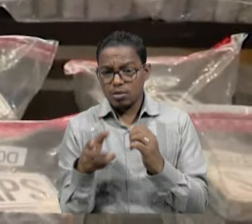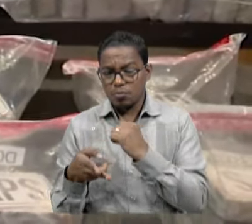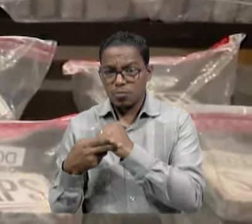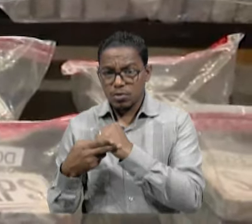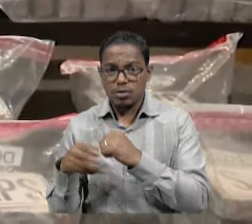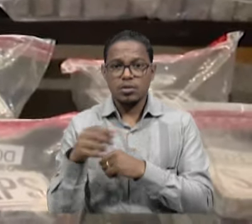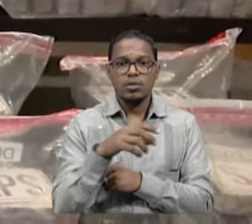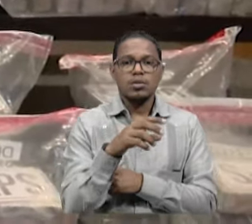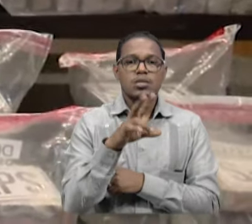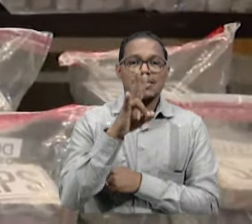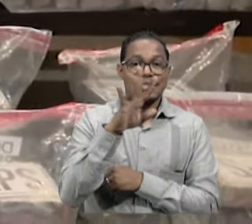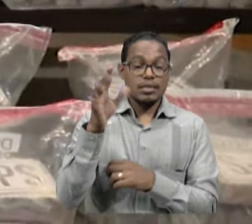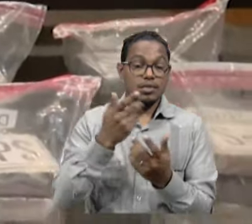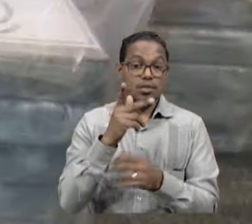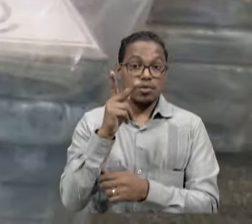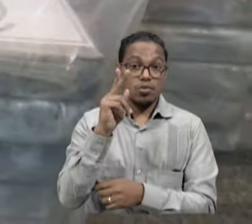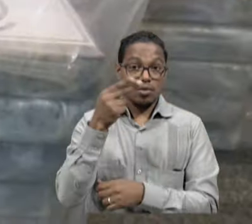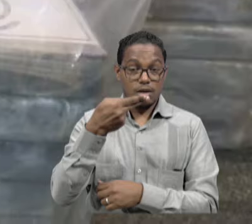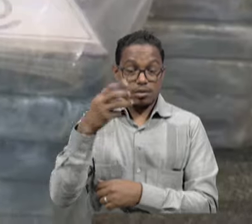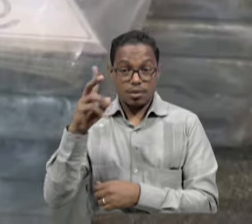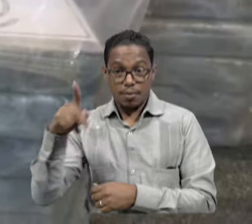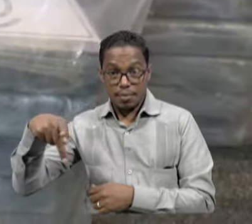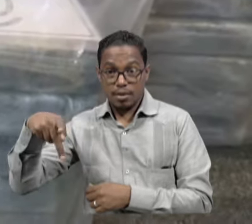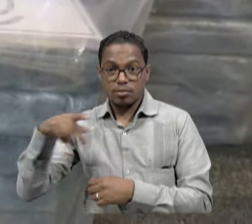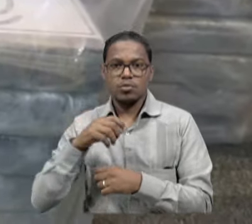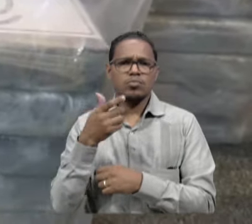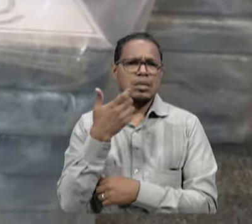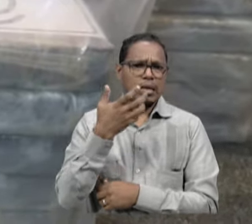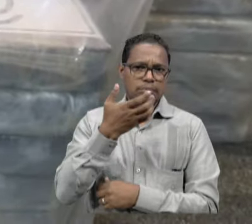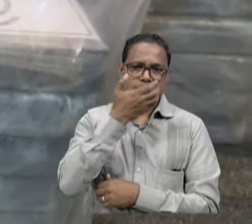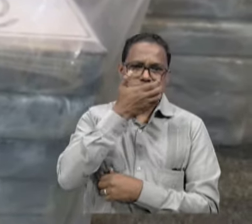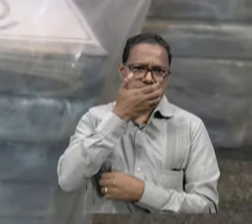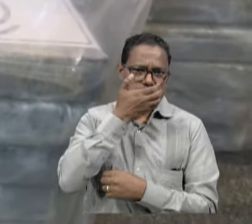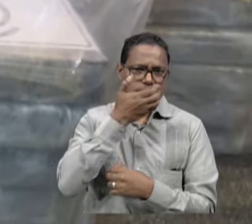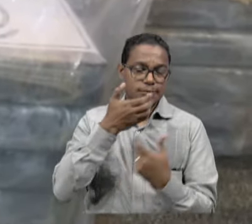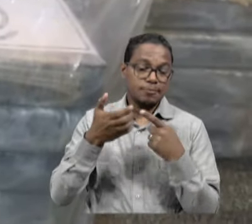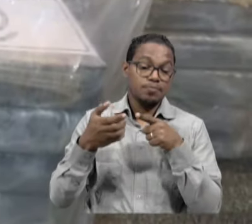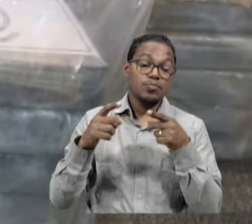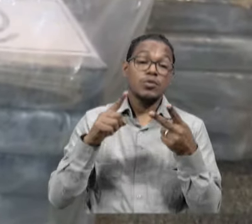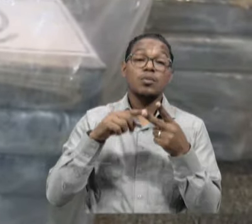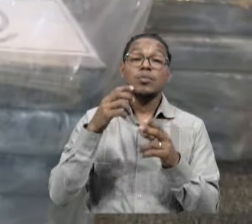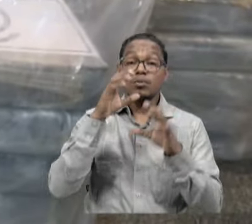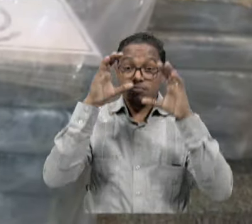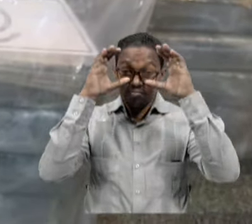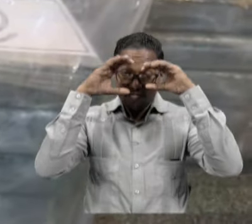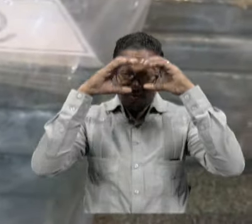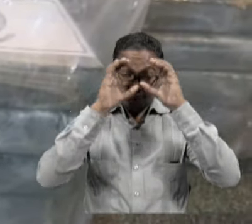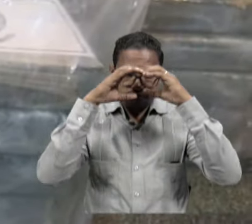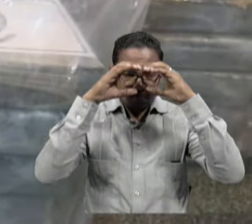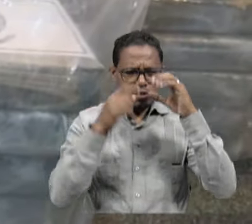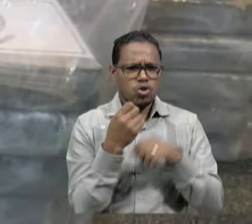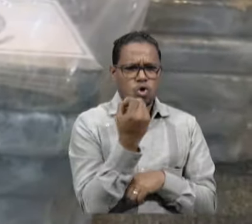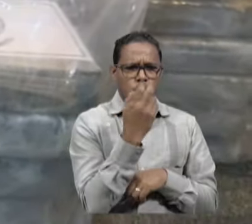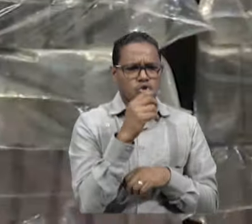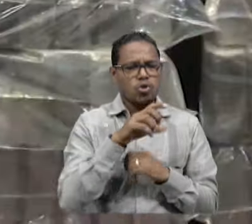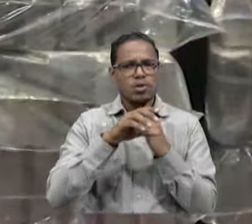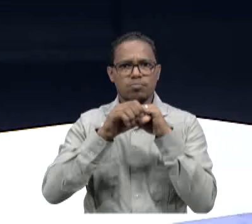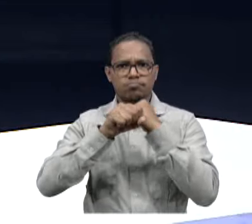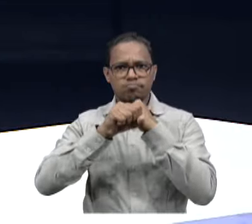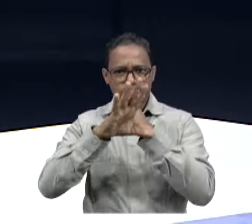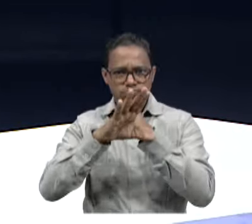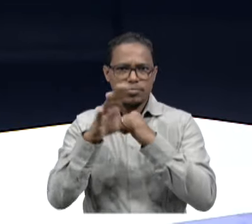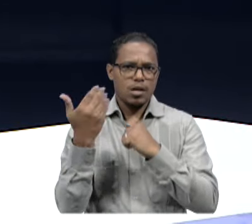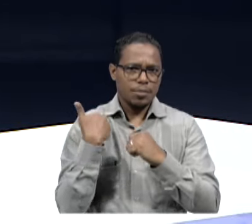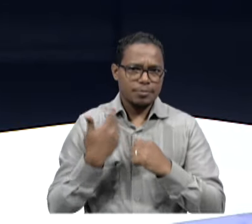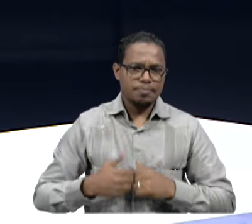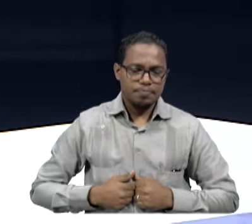75 caballos de fuerza cada uno, un radio o una radio bidireccional, unos binoculares y 12 linternas. No se pierdan detalles